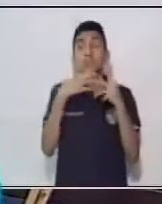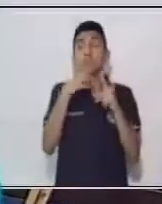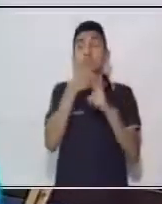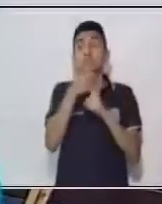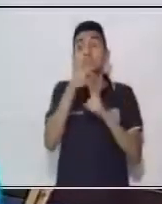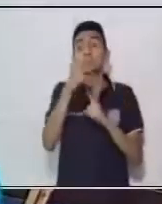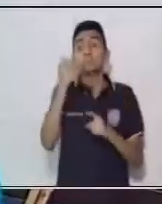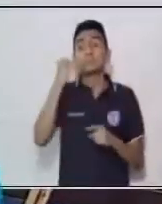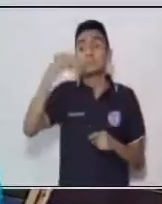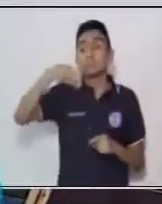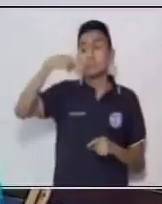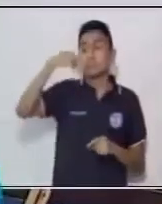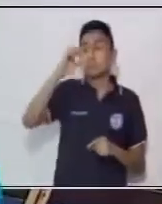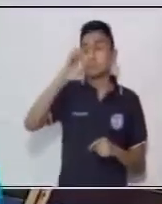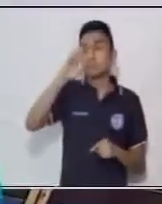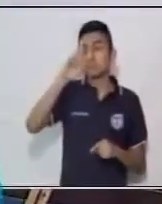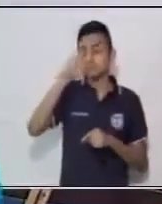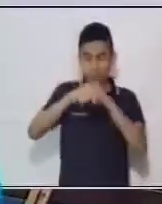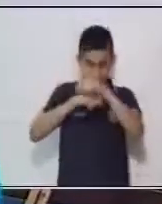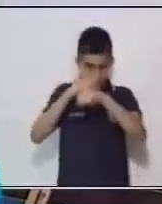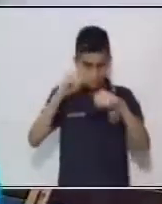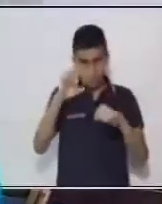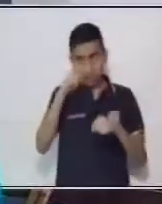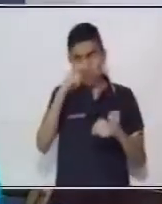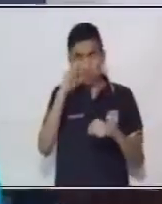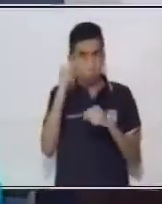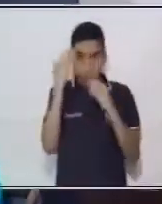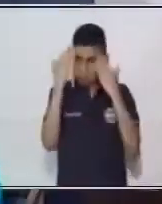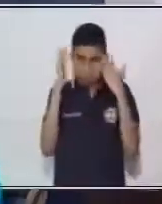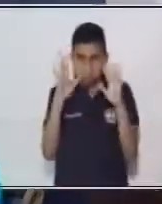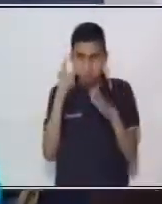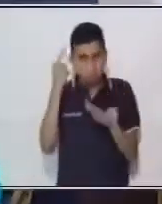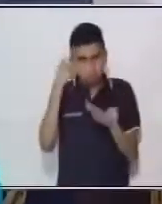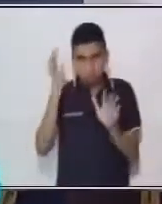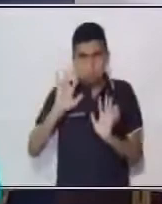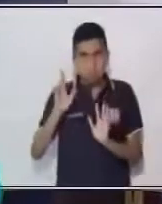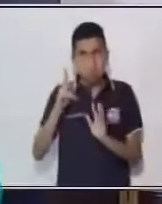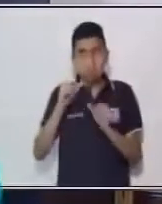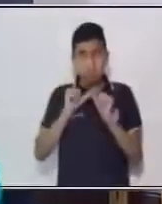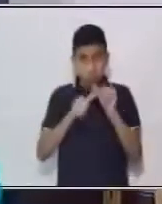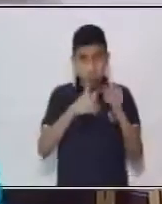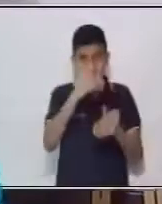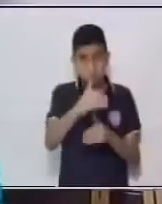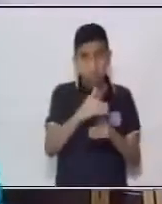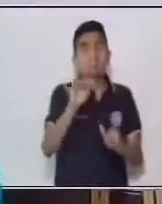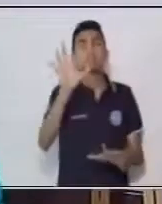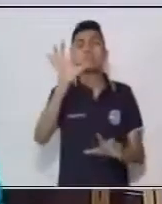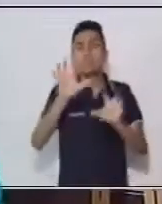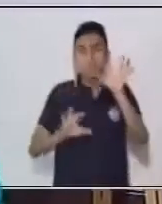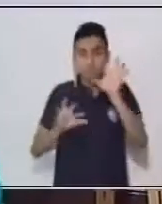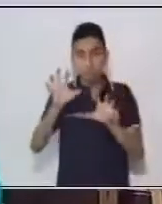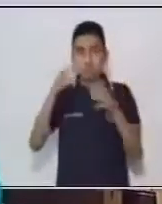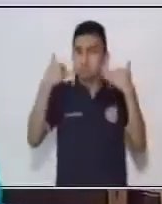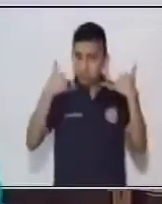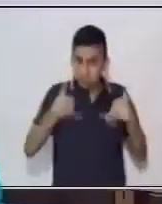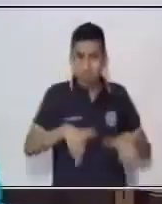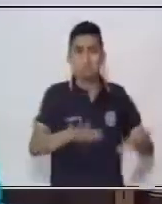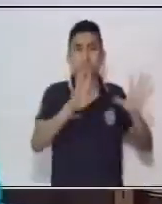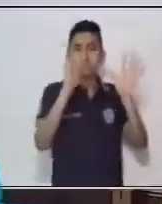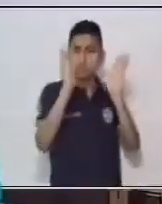no sabemos si continúa. Y acá nos ayuda el adverbio. El dinosaurio todavía estaba